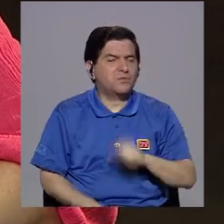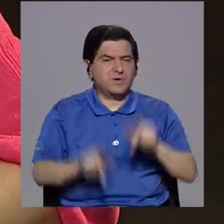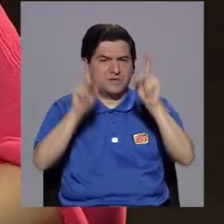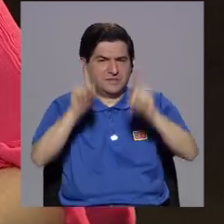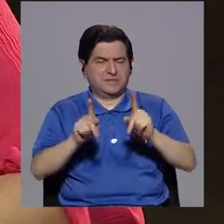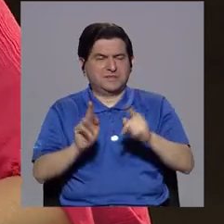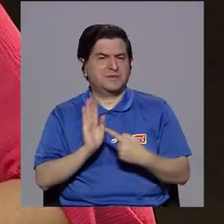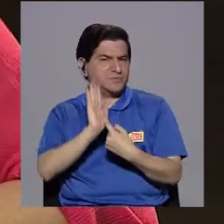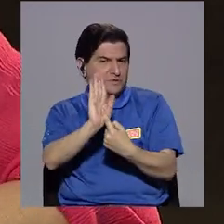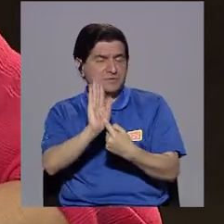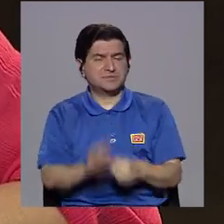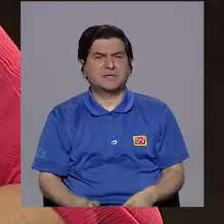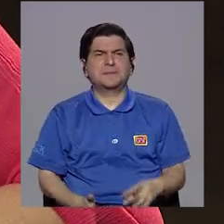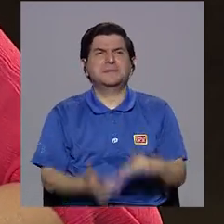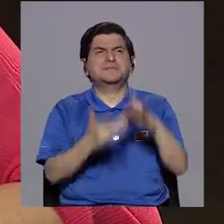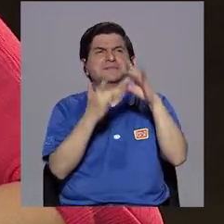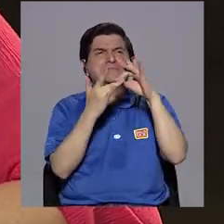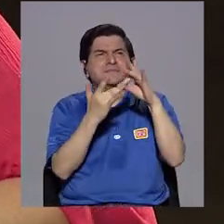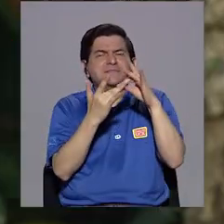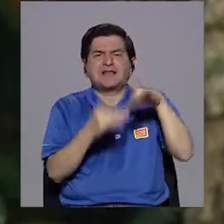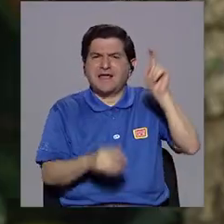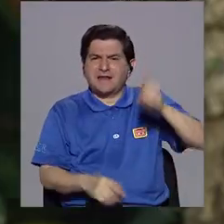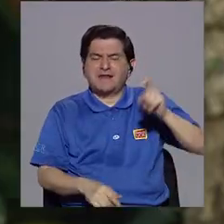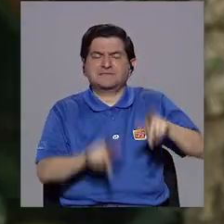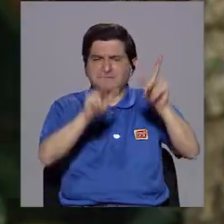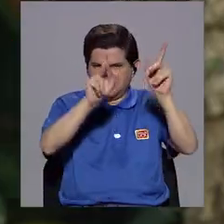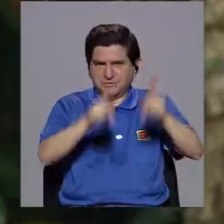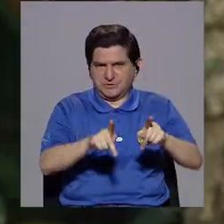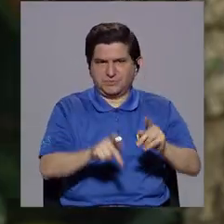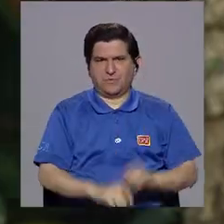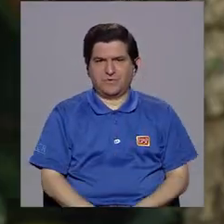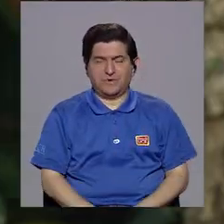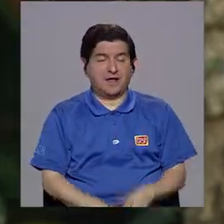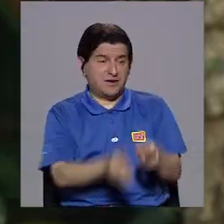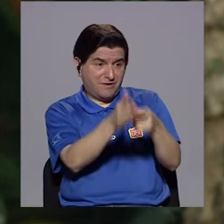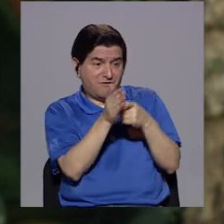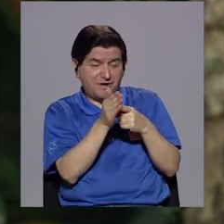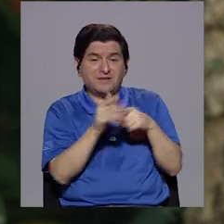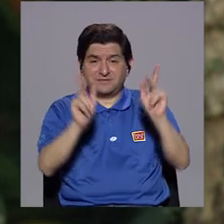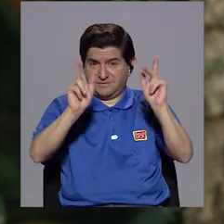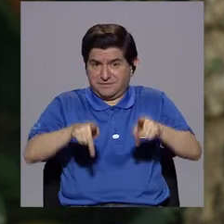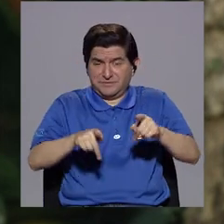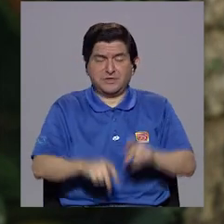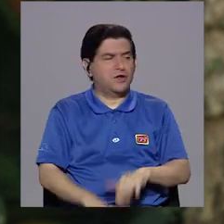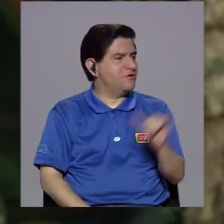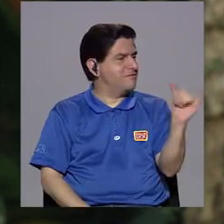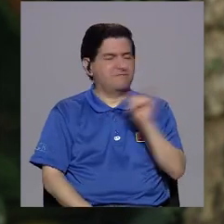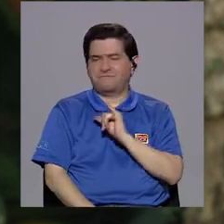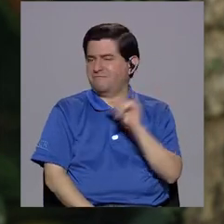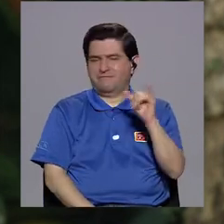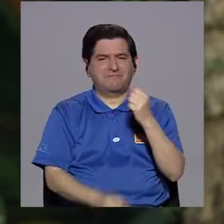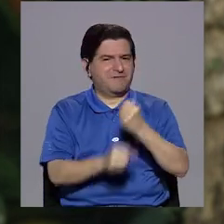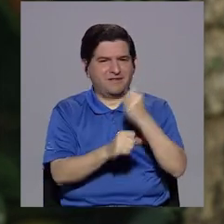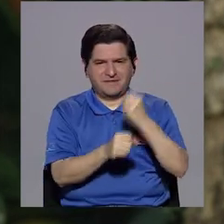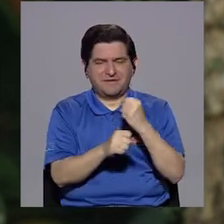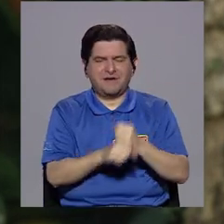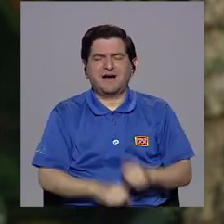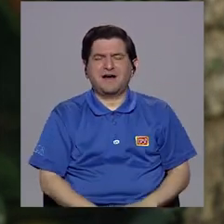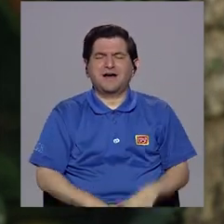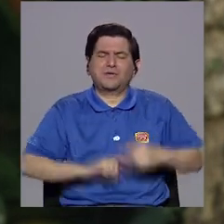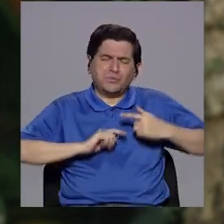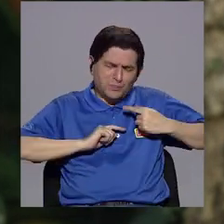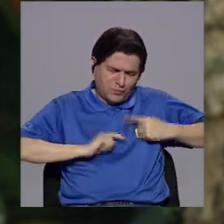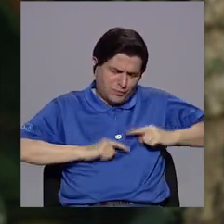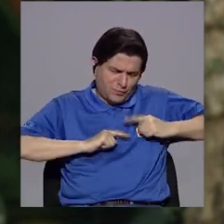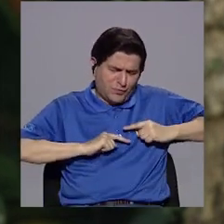persona... Claro, pero yo diría que principalmente de la necesidad de la persona, de la demanda uh-huh. de la persona, porque no es lo mismo trabajar un